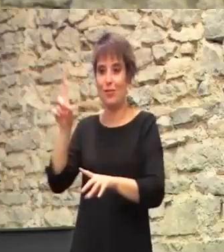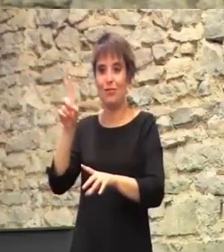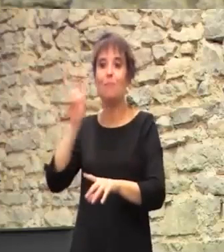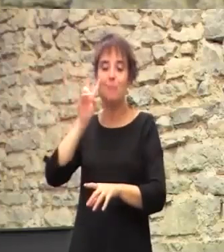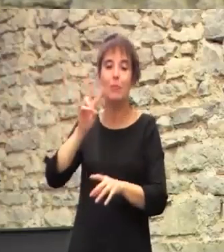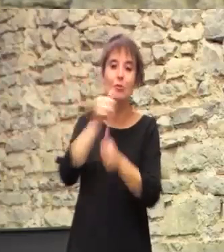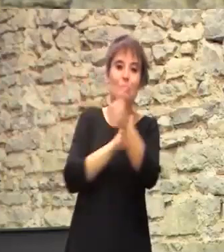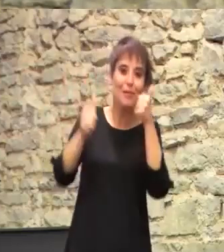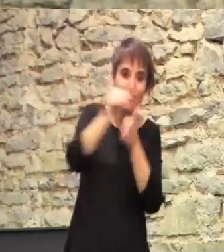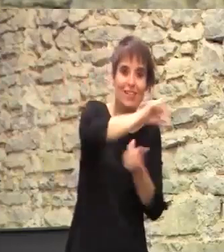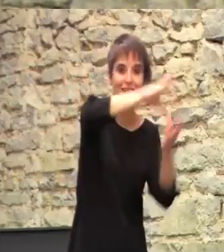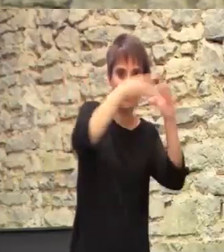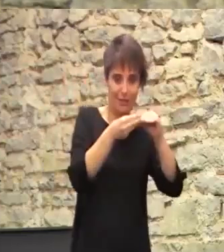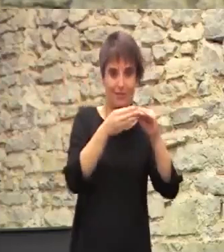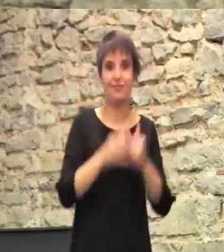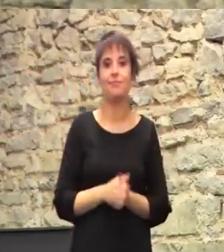todavía